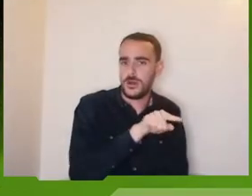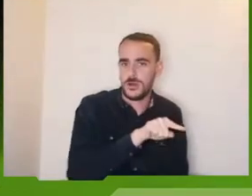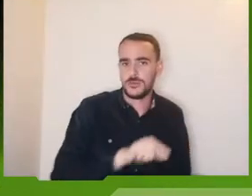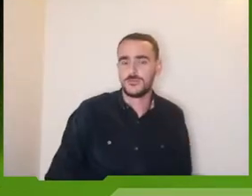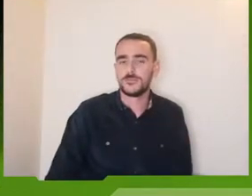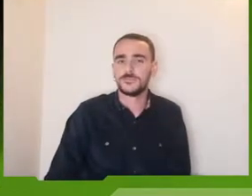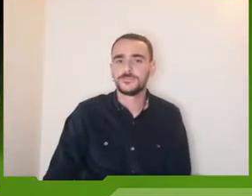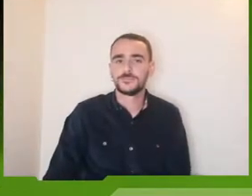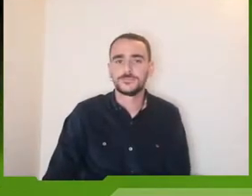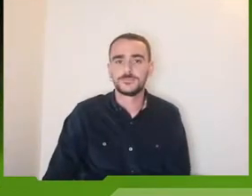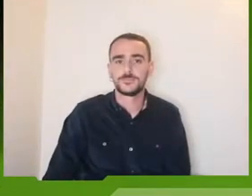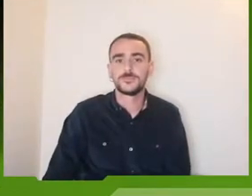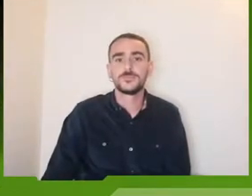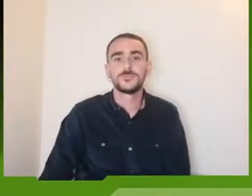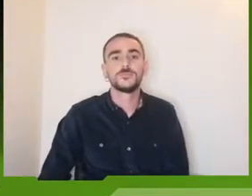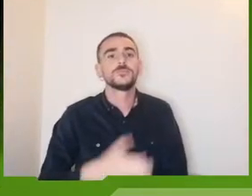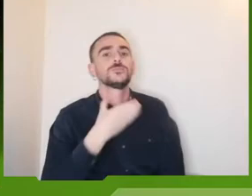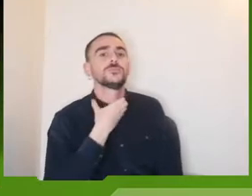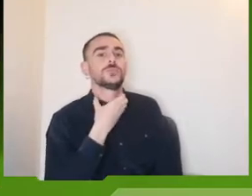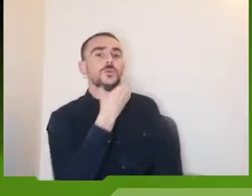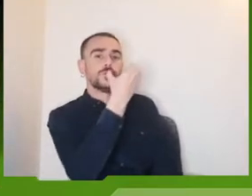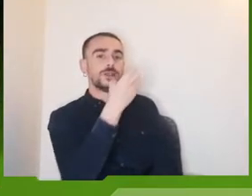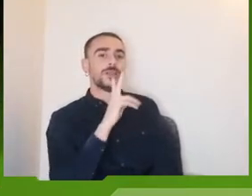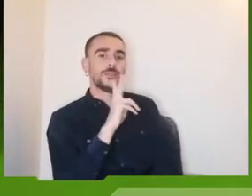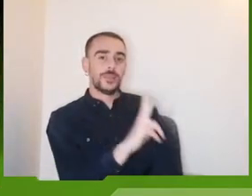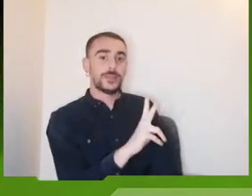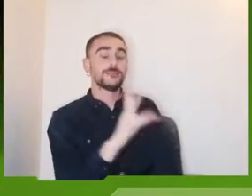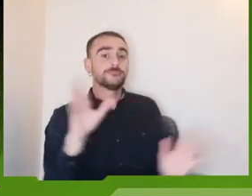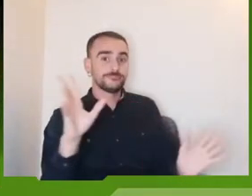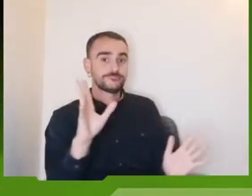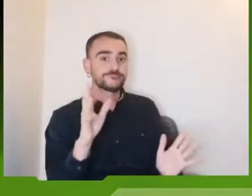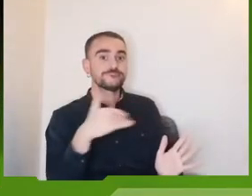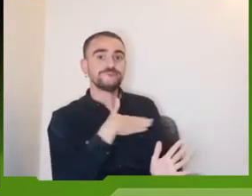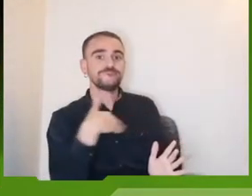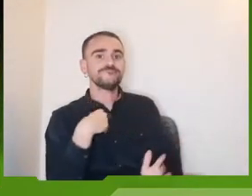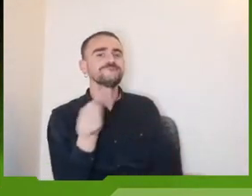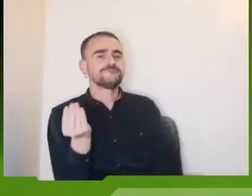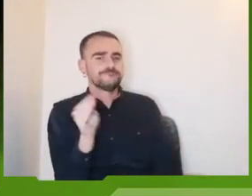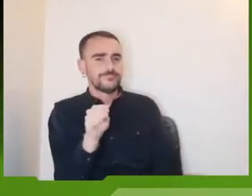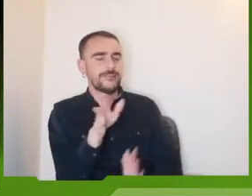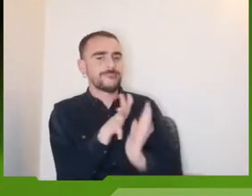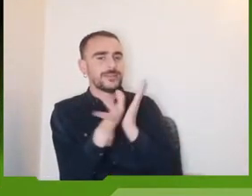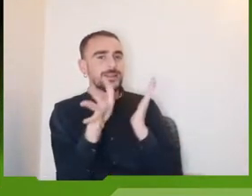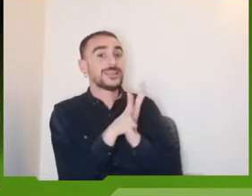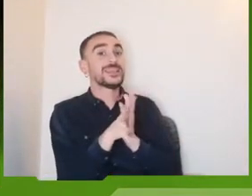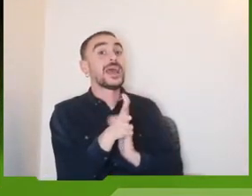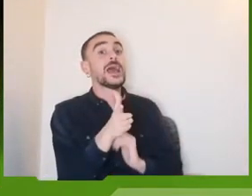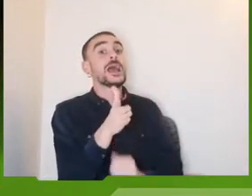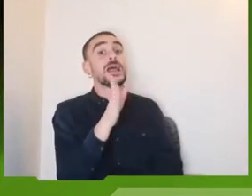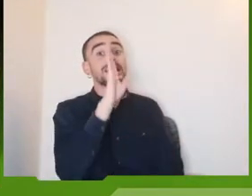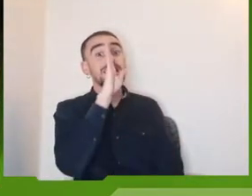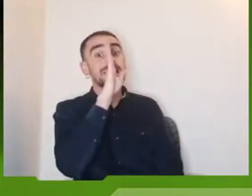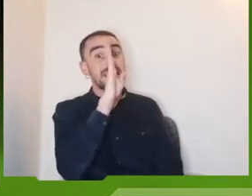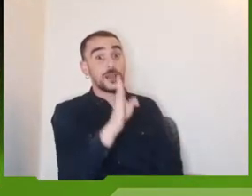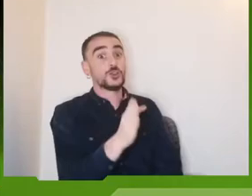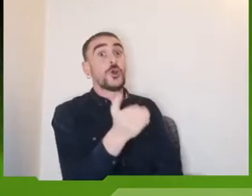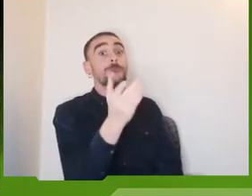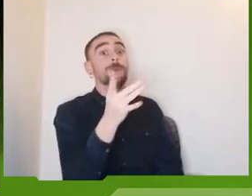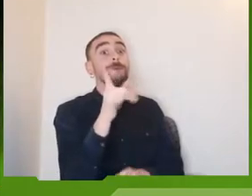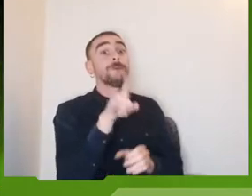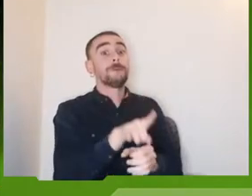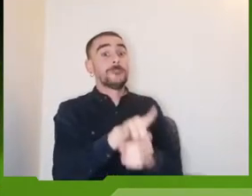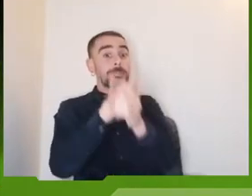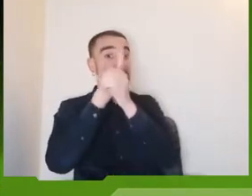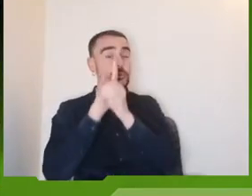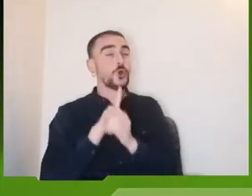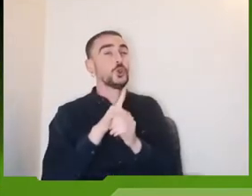Que en otros por cierto, Tali, que sí. terminamos el directo pasado con la duda de si haríamos las setas